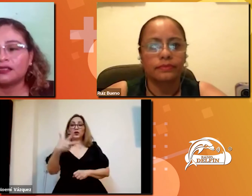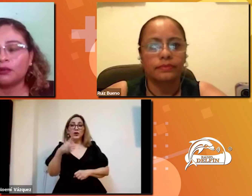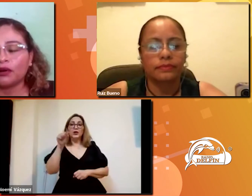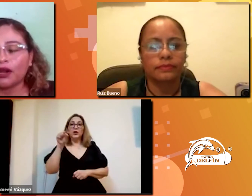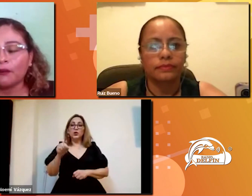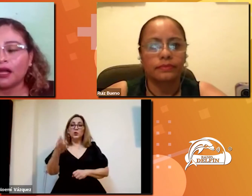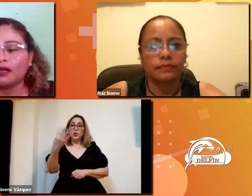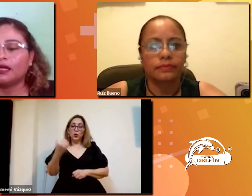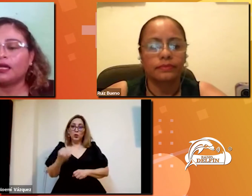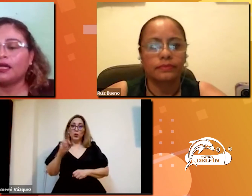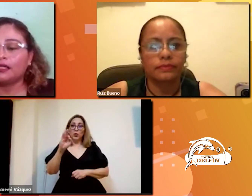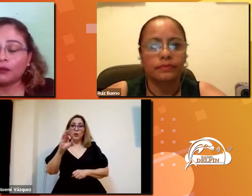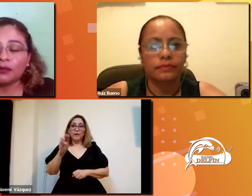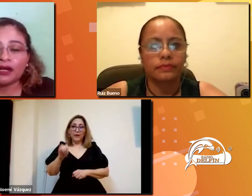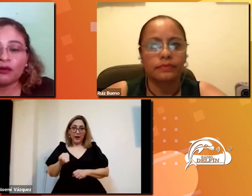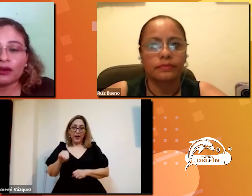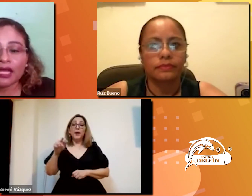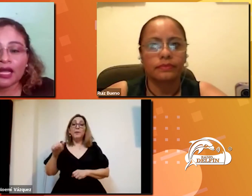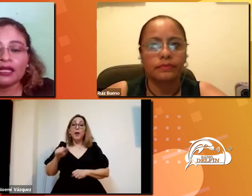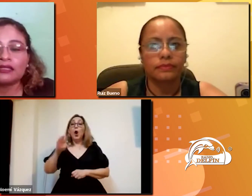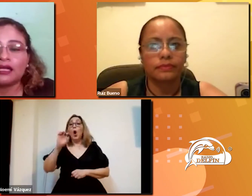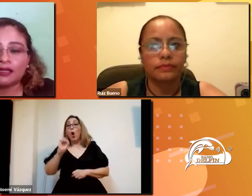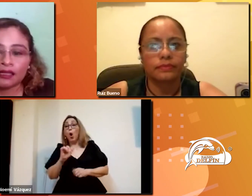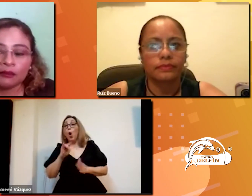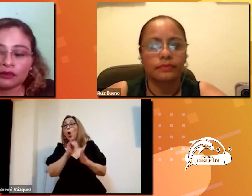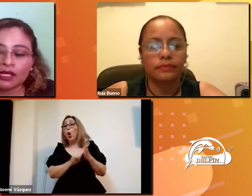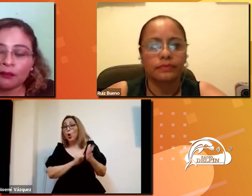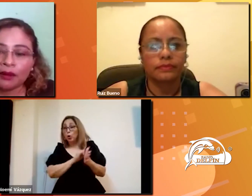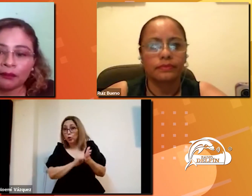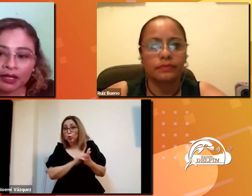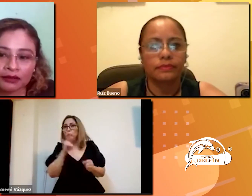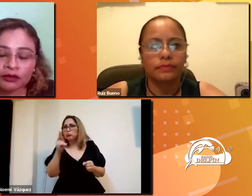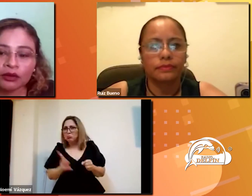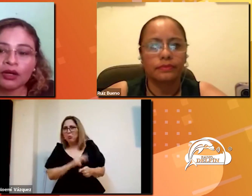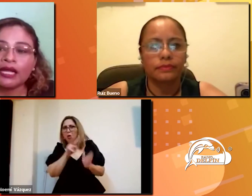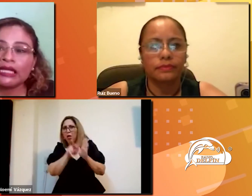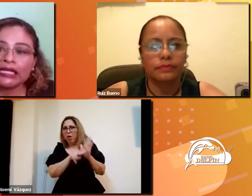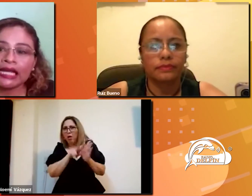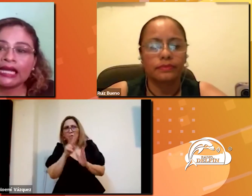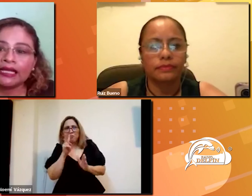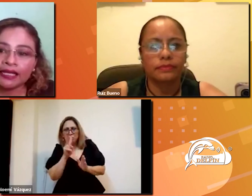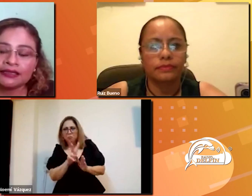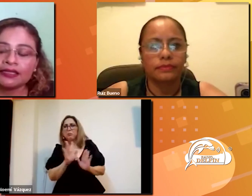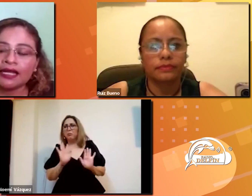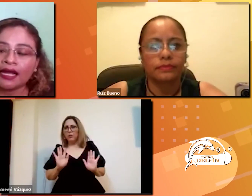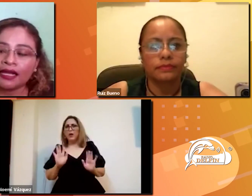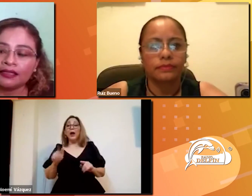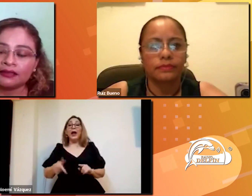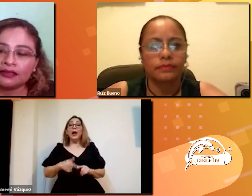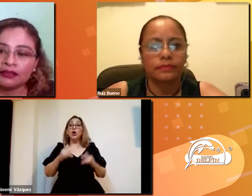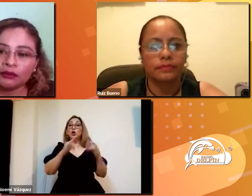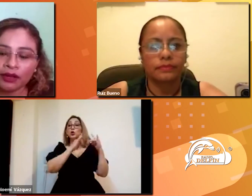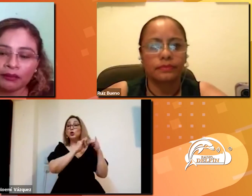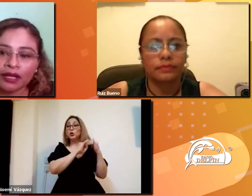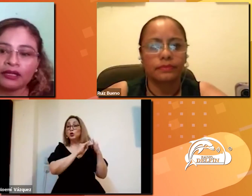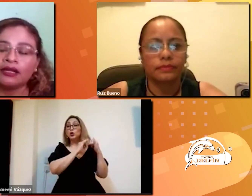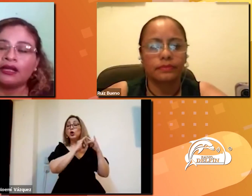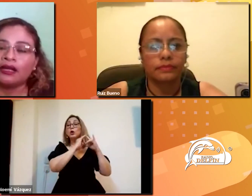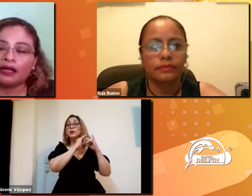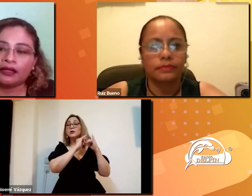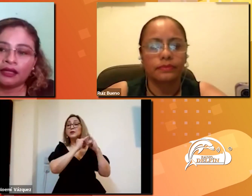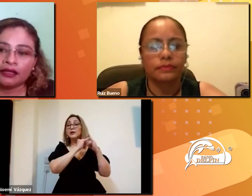retransmite este programa. También recordarles que tenemos campamento el día 15 al